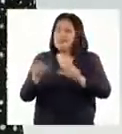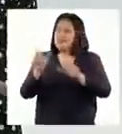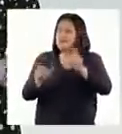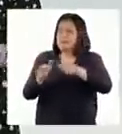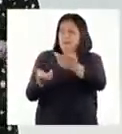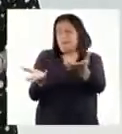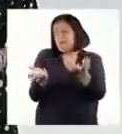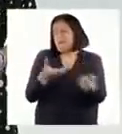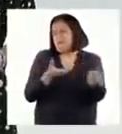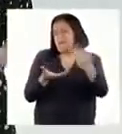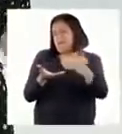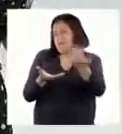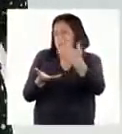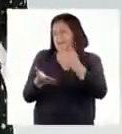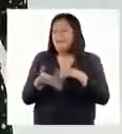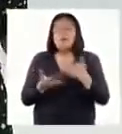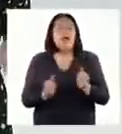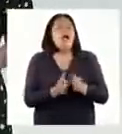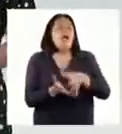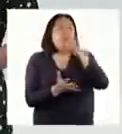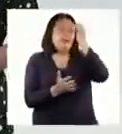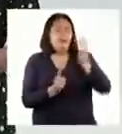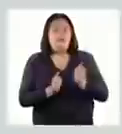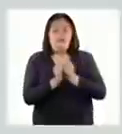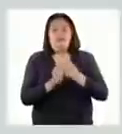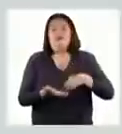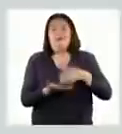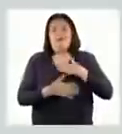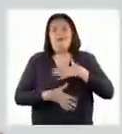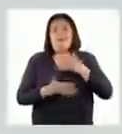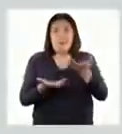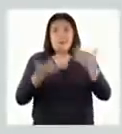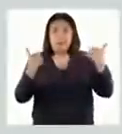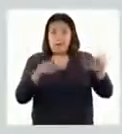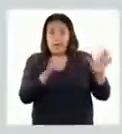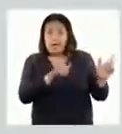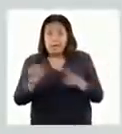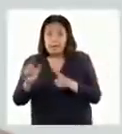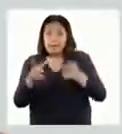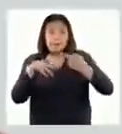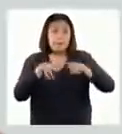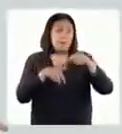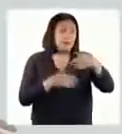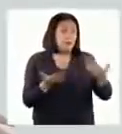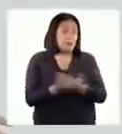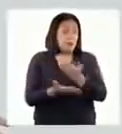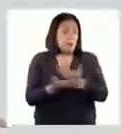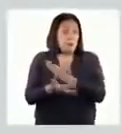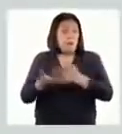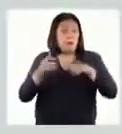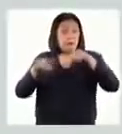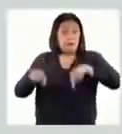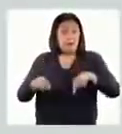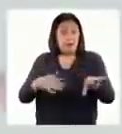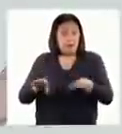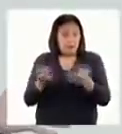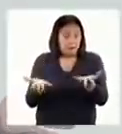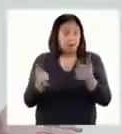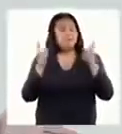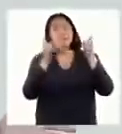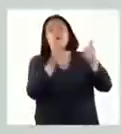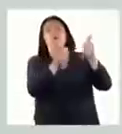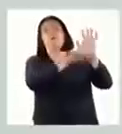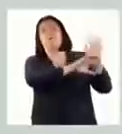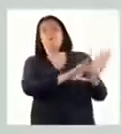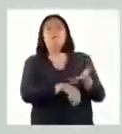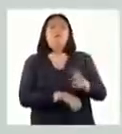que ustedes quieran porque aprender juntos siempre es más divertido. ¿Están listos para comenzar nuestra nueva actividad del día de hoy? Muy bien,